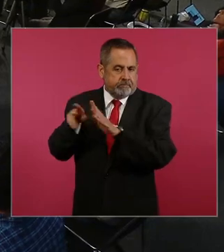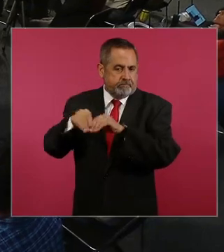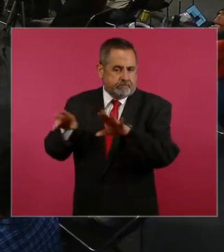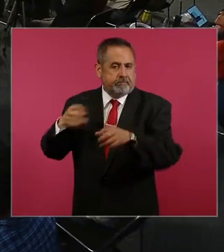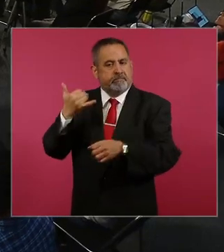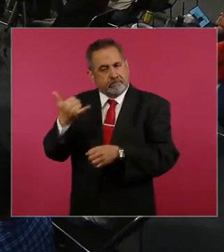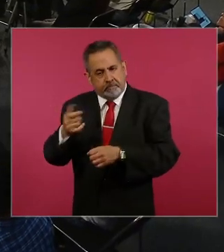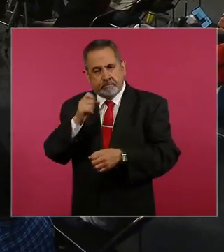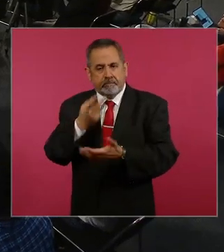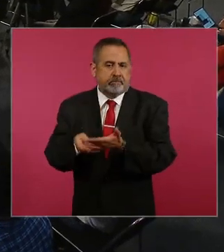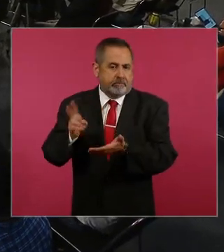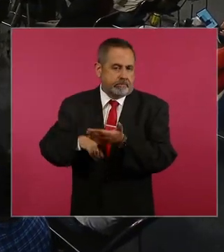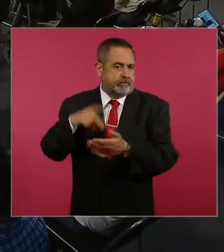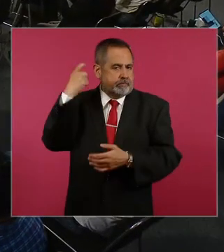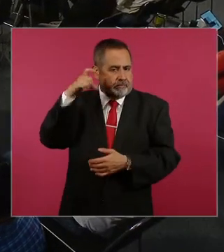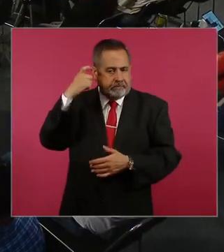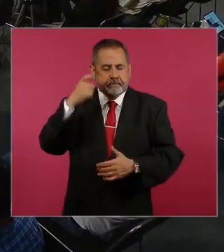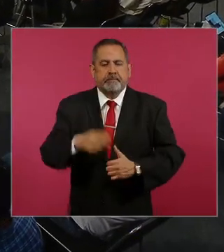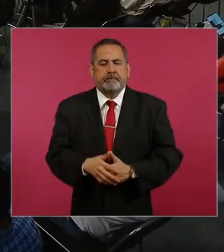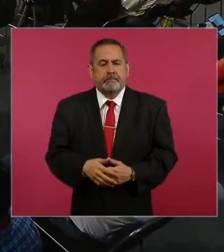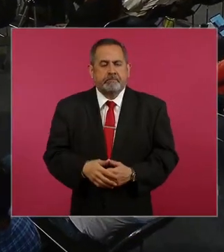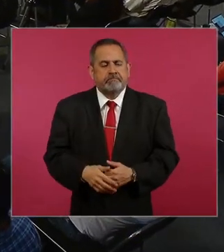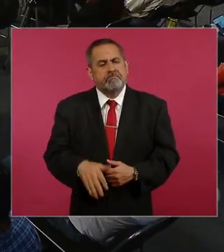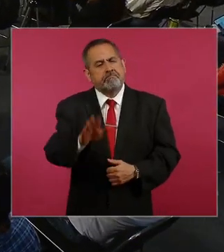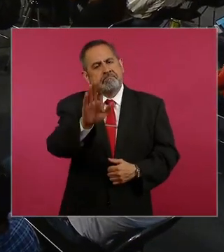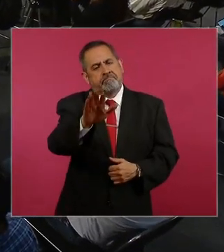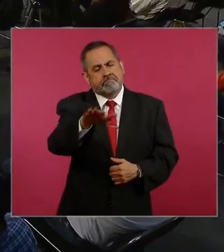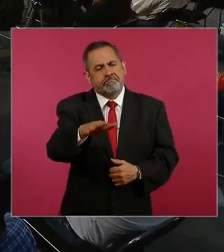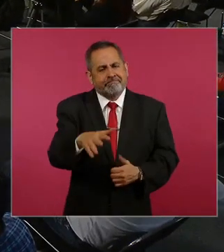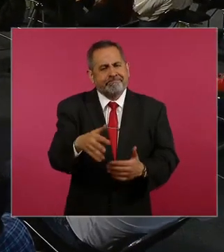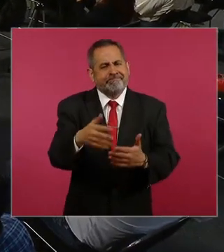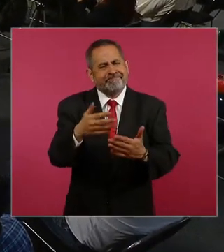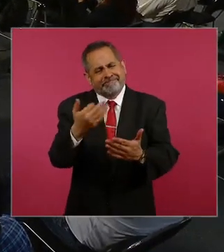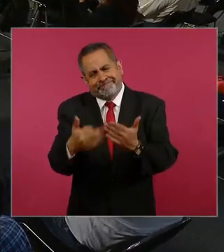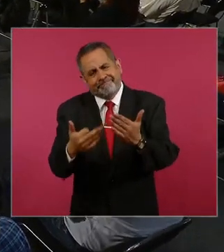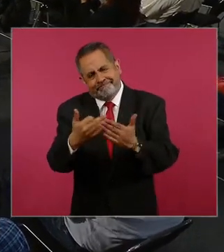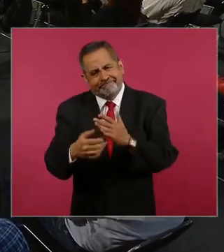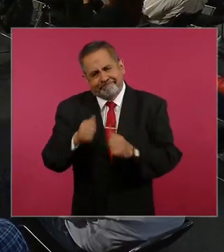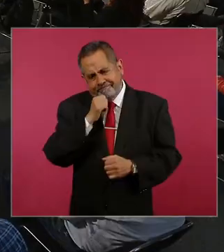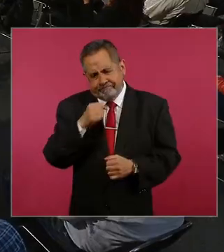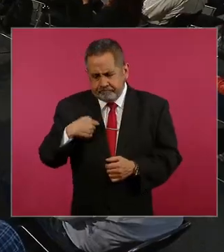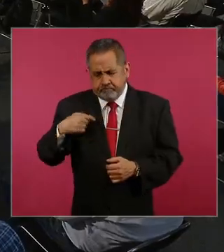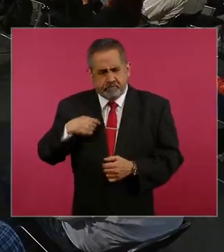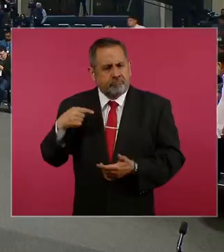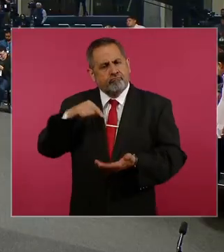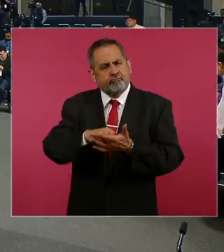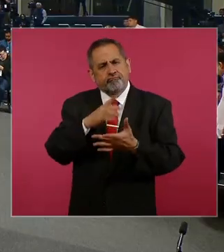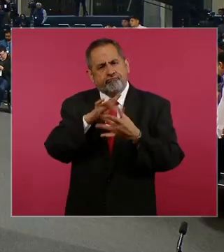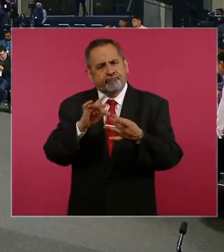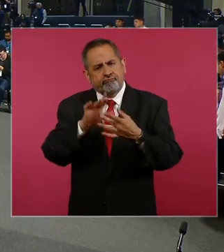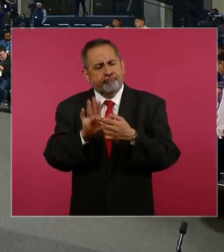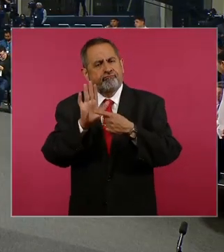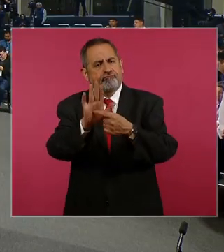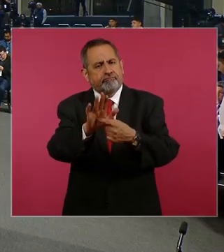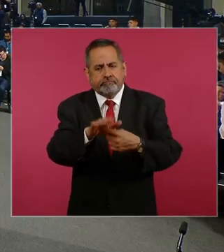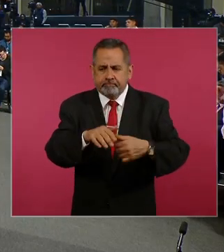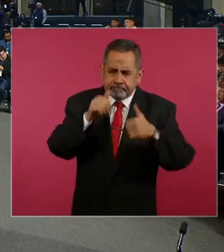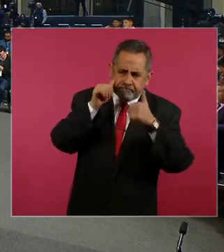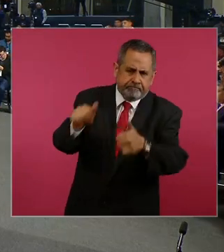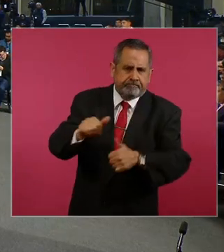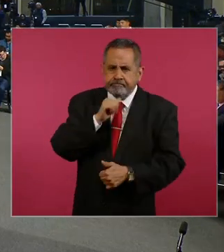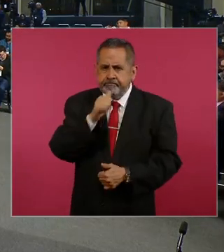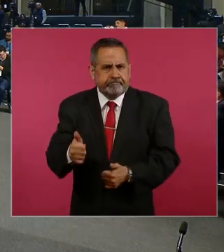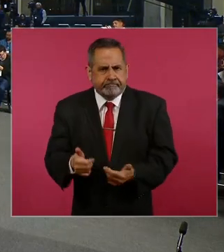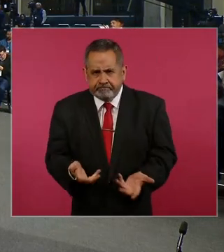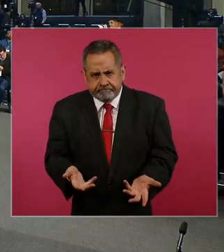Querétaro. Presidente, tengo todavía algunos pendientes donde yo le he denunciado aquí algunas cuestiones y no han sido atendidas. Una de